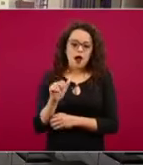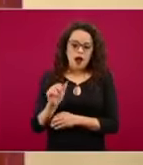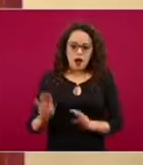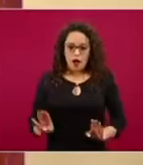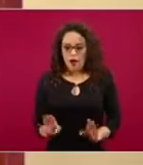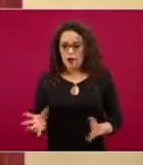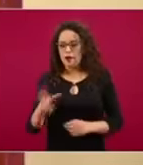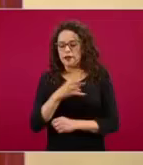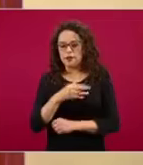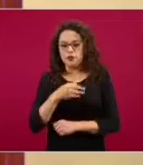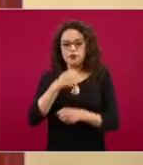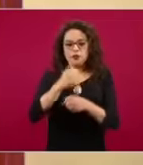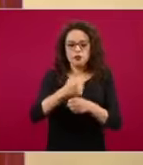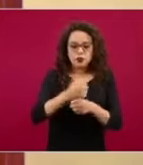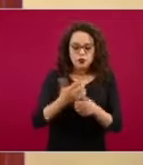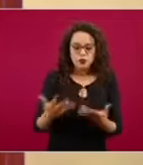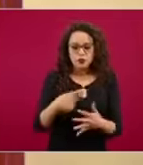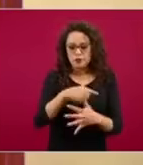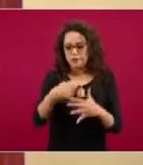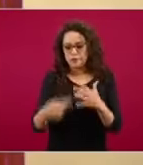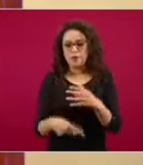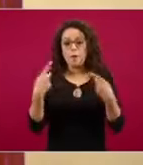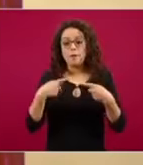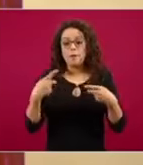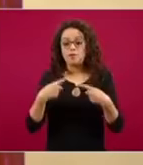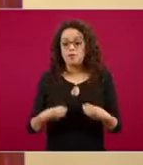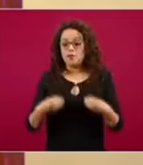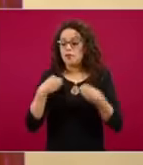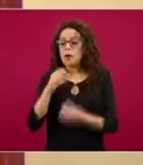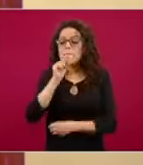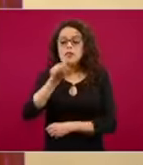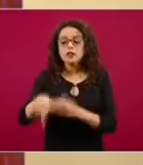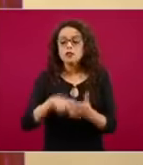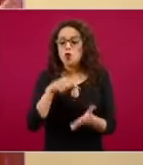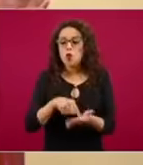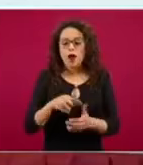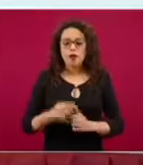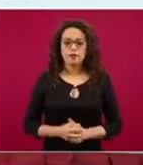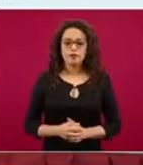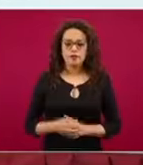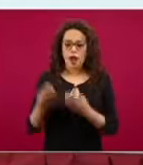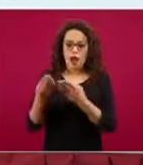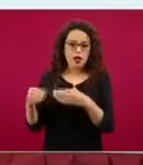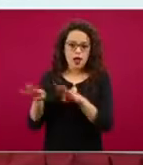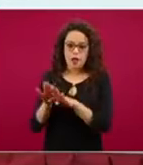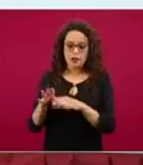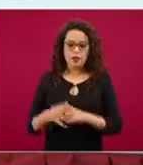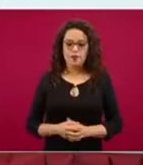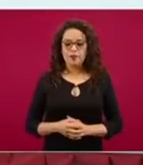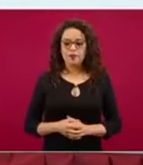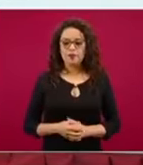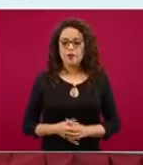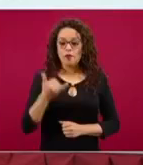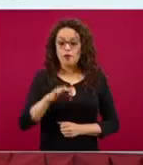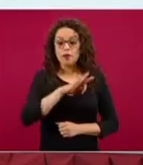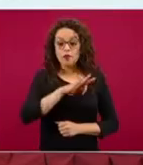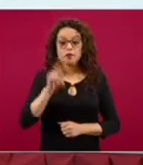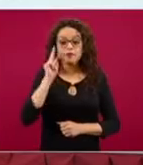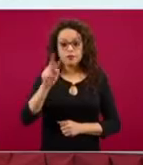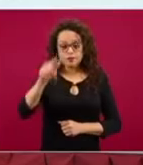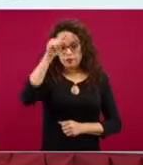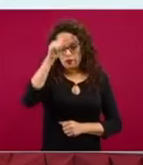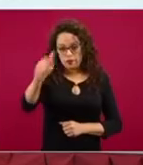los abuelos, a los padres, es decir, a las personas que viven en el mismo domicilio. Y aquí precisamente podemos ver que los